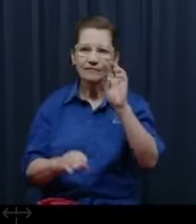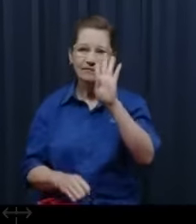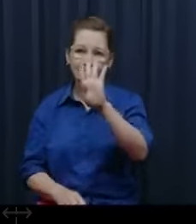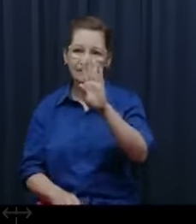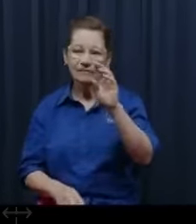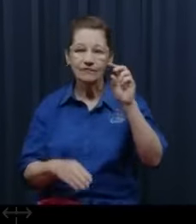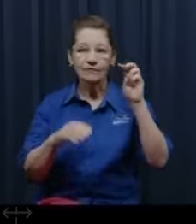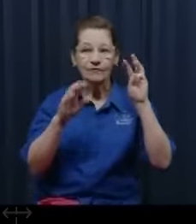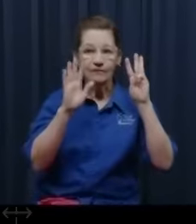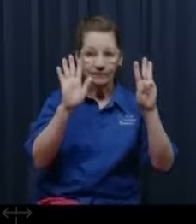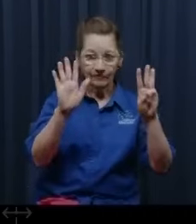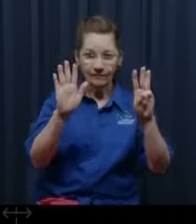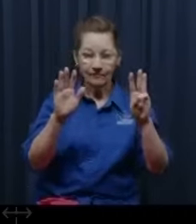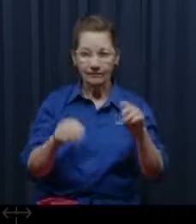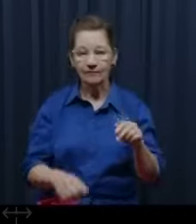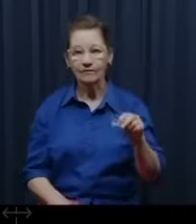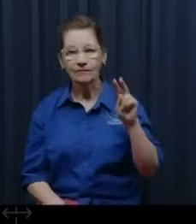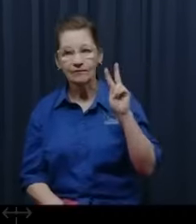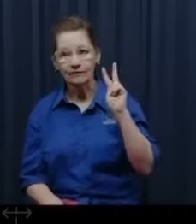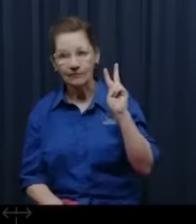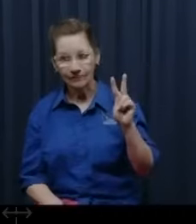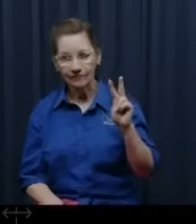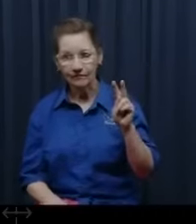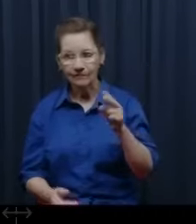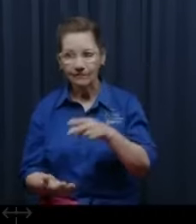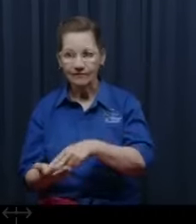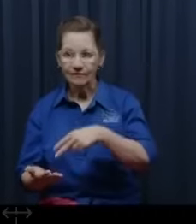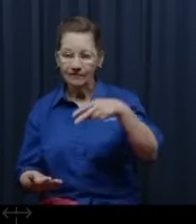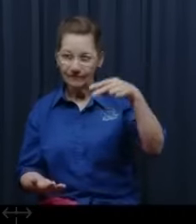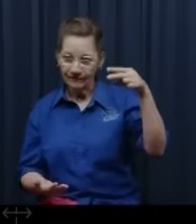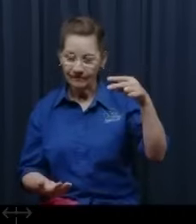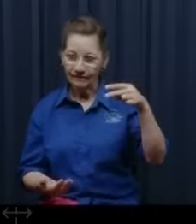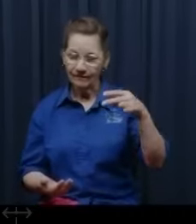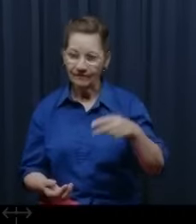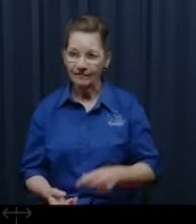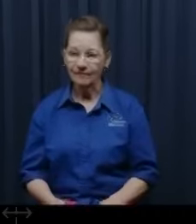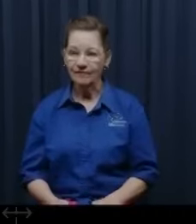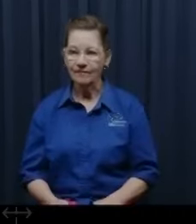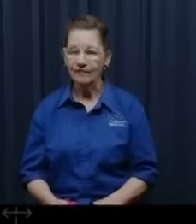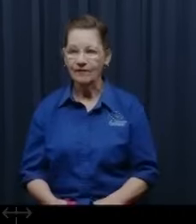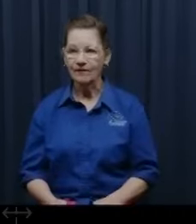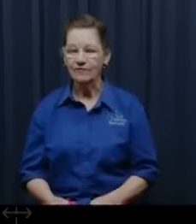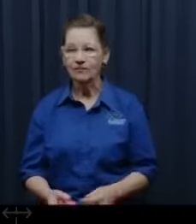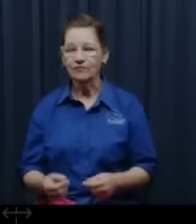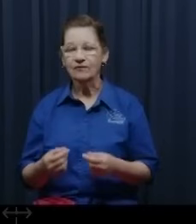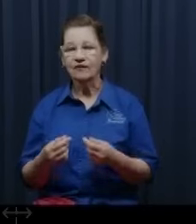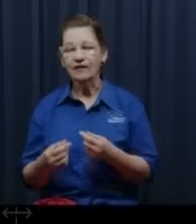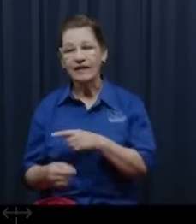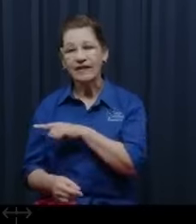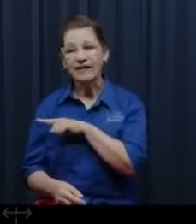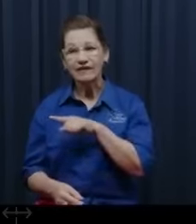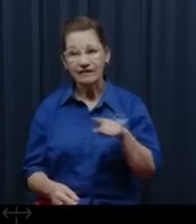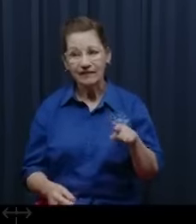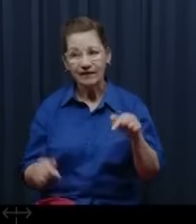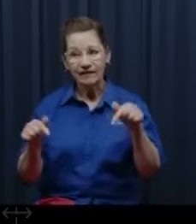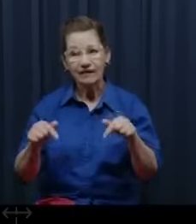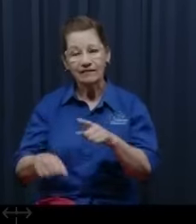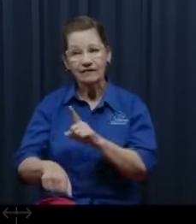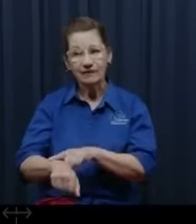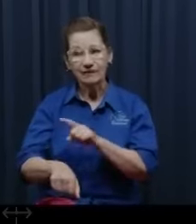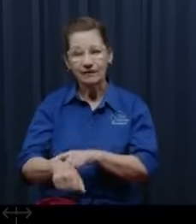1948 y la nación que había sido lanzada a la diáspora empieza